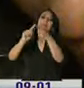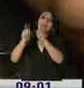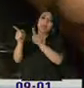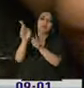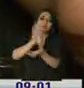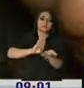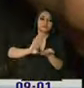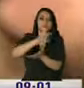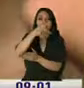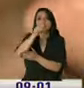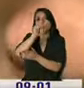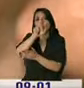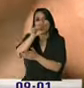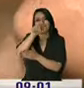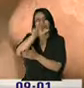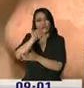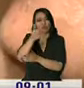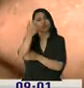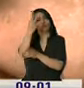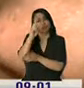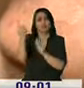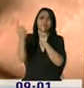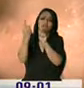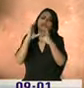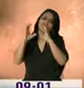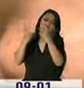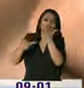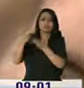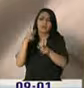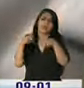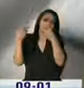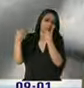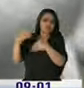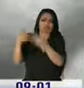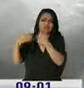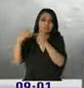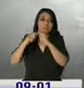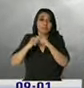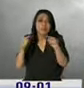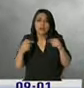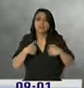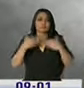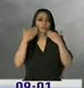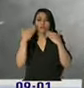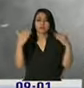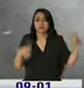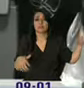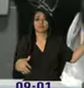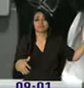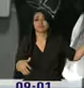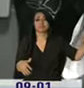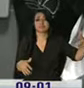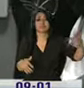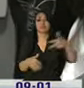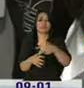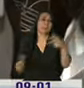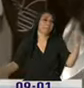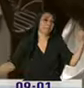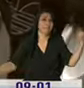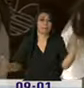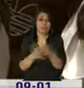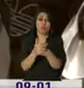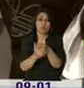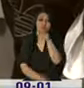Chahuarquingo y empezaron a conversar de la vida y sus sueños, sin imaginar que minutos más tarde todos esos sueños se